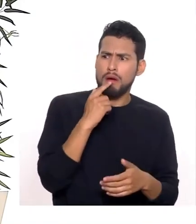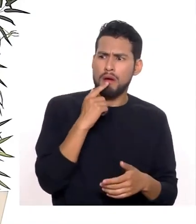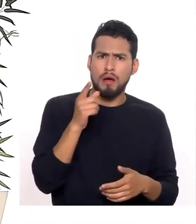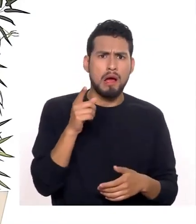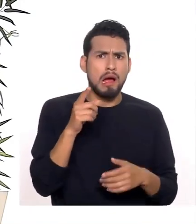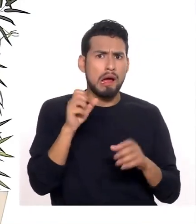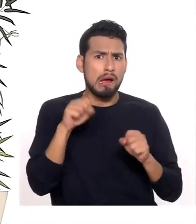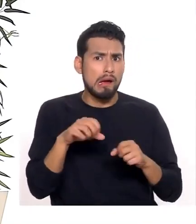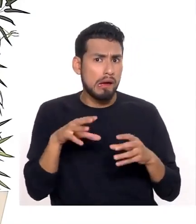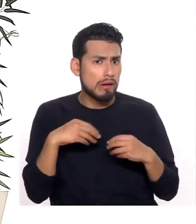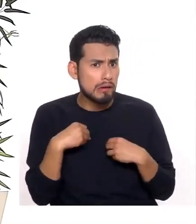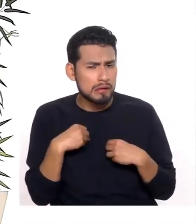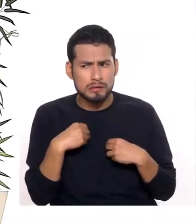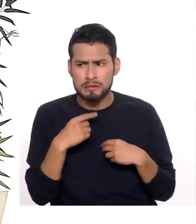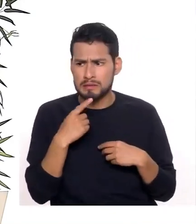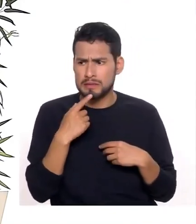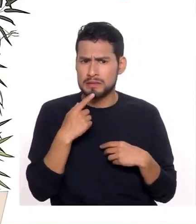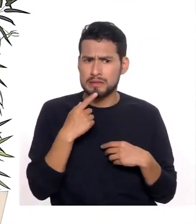aceptarán?